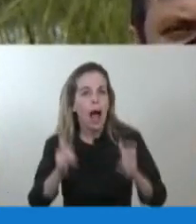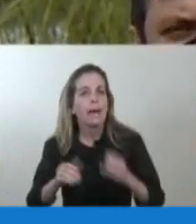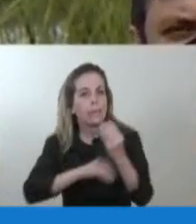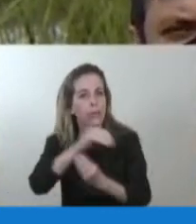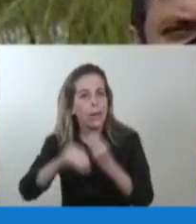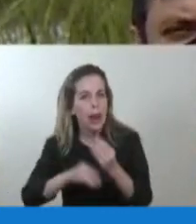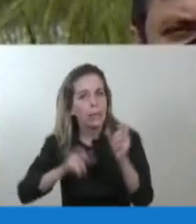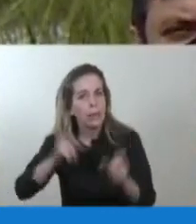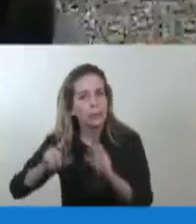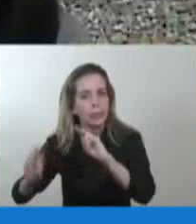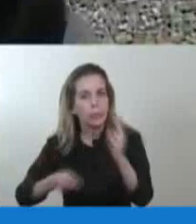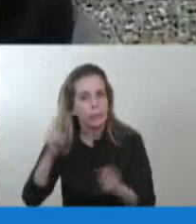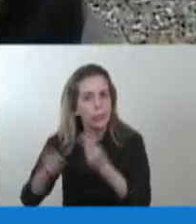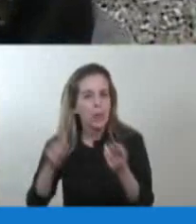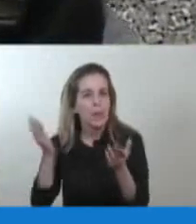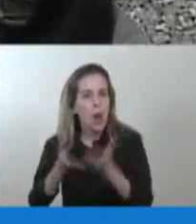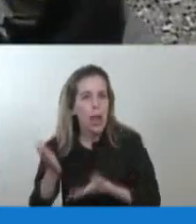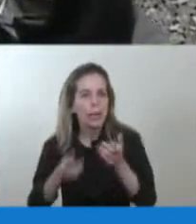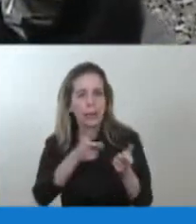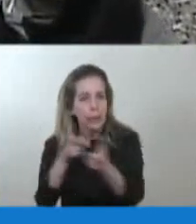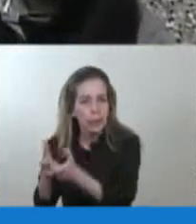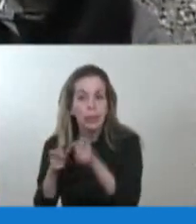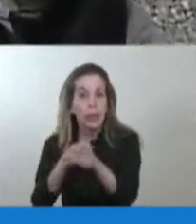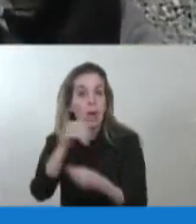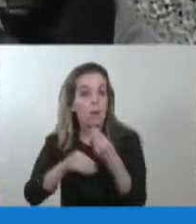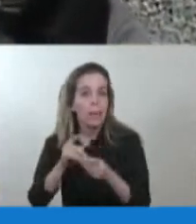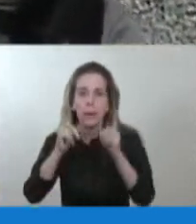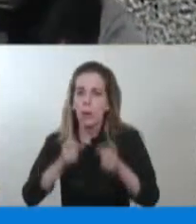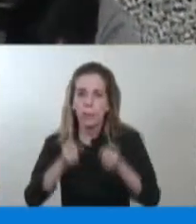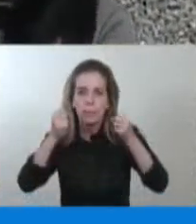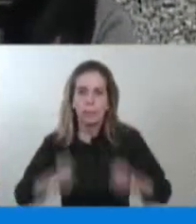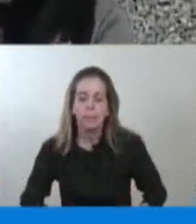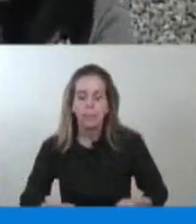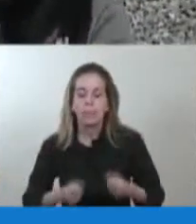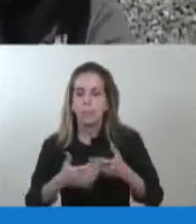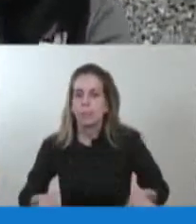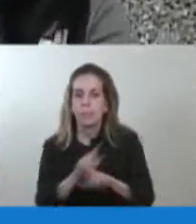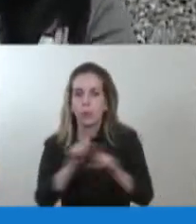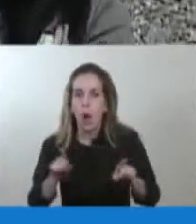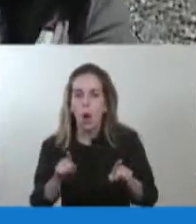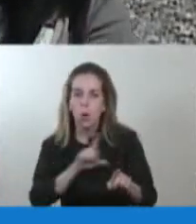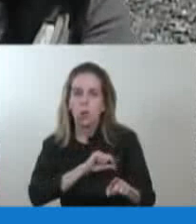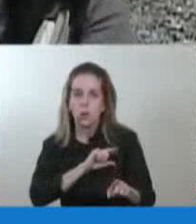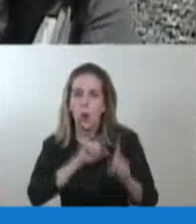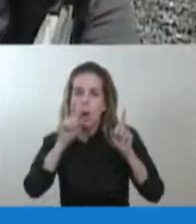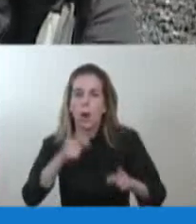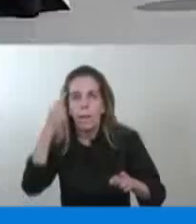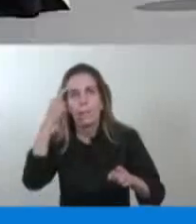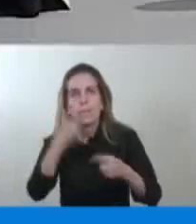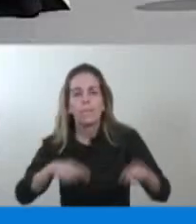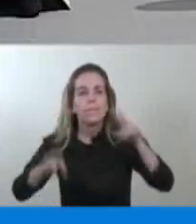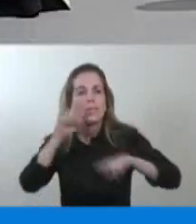víctimas que no bajaron los brazos que ante el dolor buscaron lo positivo y lo positivo fue